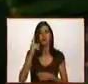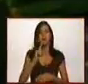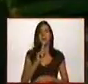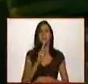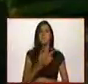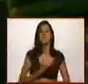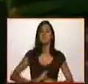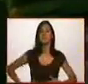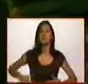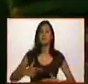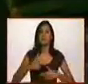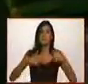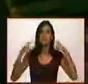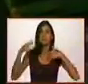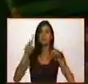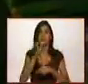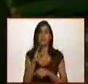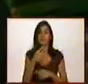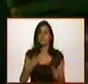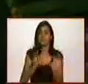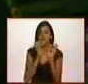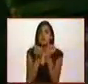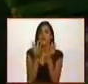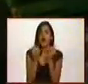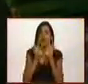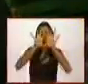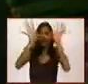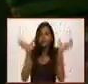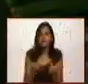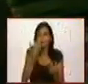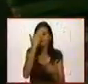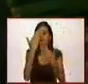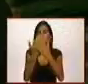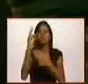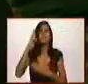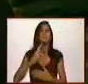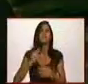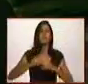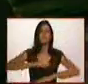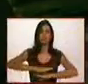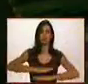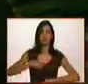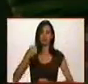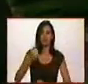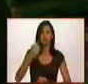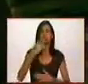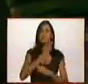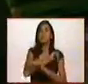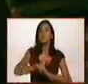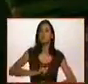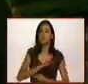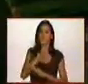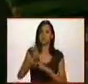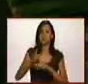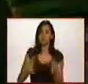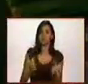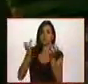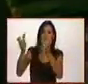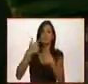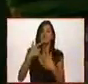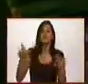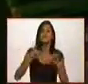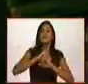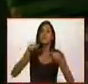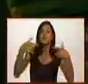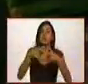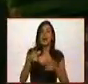mandatario nacional, Hugo Chávez Frías, coloque una ofrenda floral ante la estatua del libertador Simón Bolívar, ubicada acá en Portugal, para culminar su visita con una